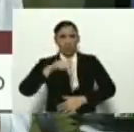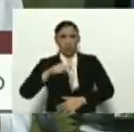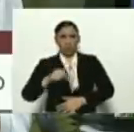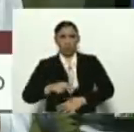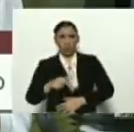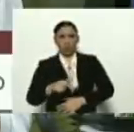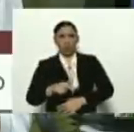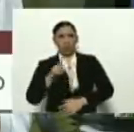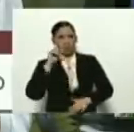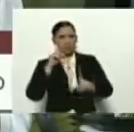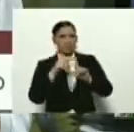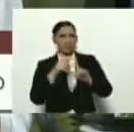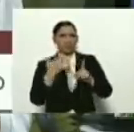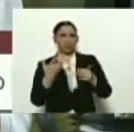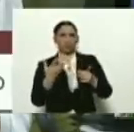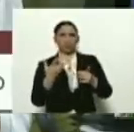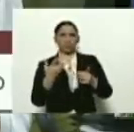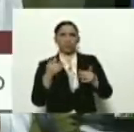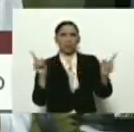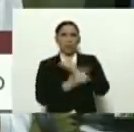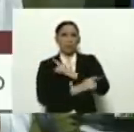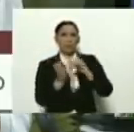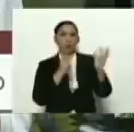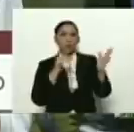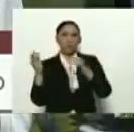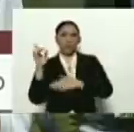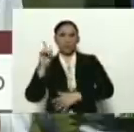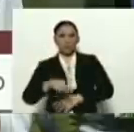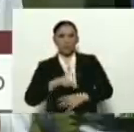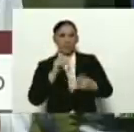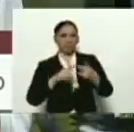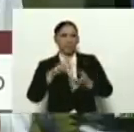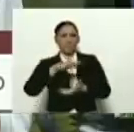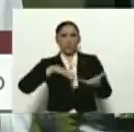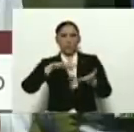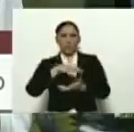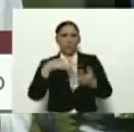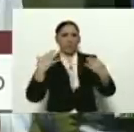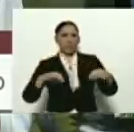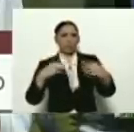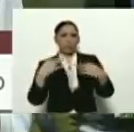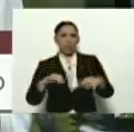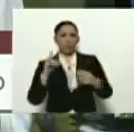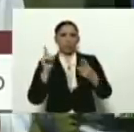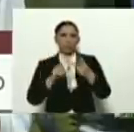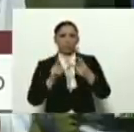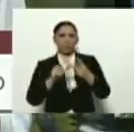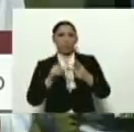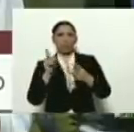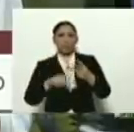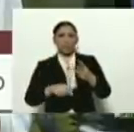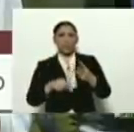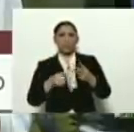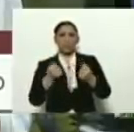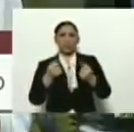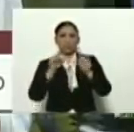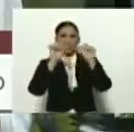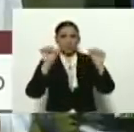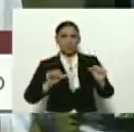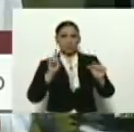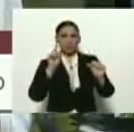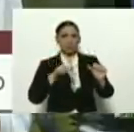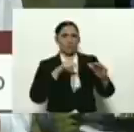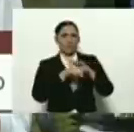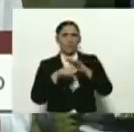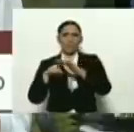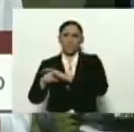los retos resultantes del cambio climático, los desastres naturales, el injusto sistema financiero y la inclusión en